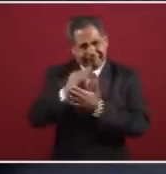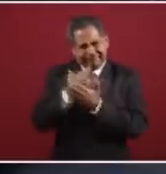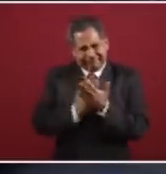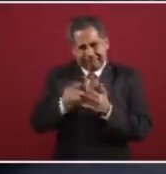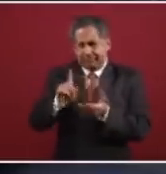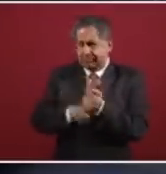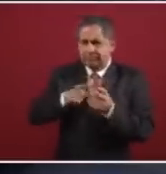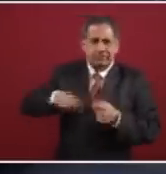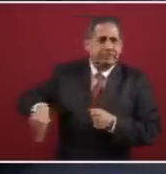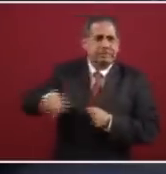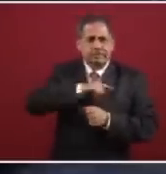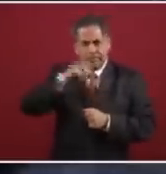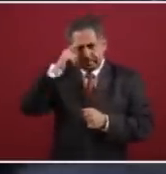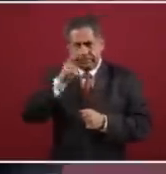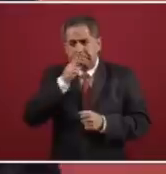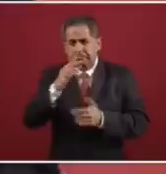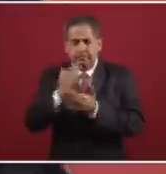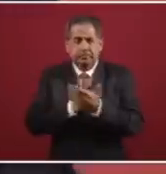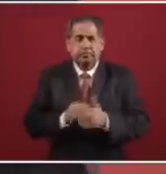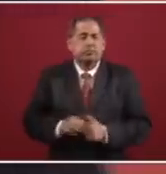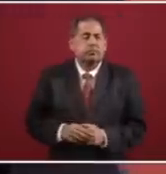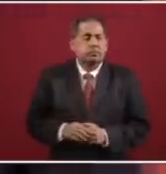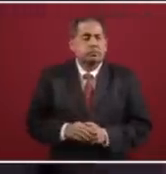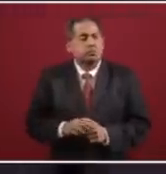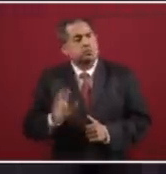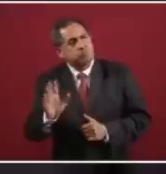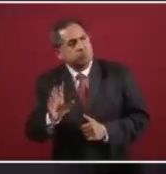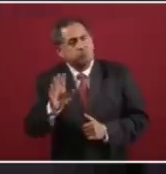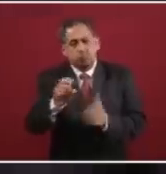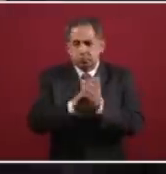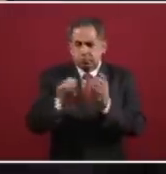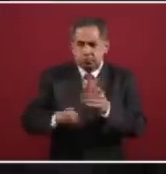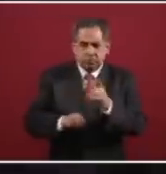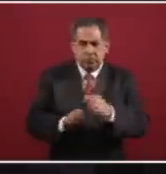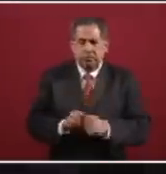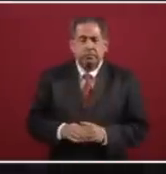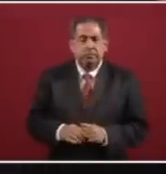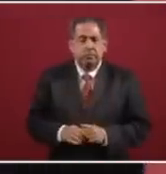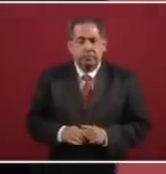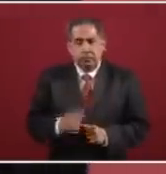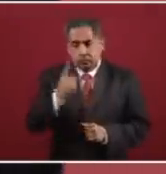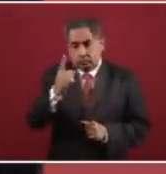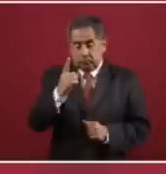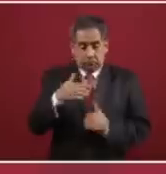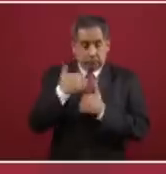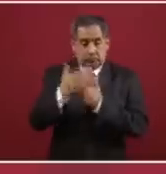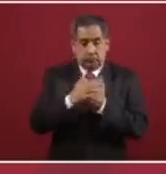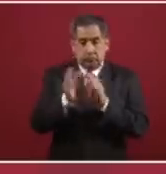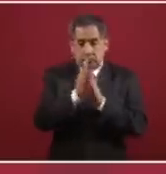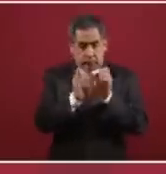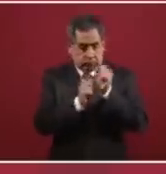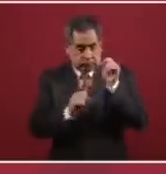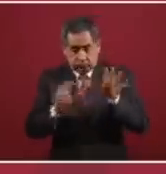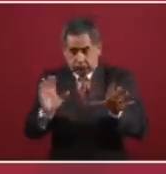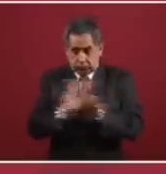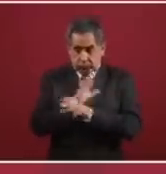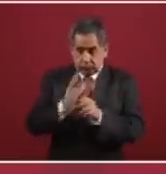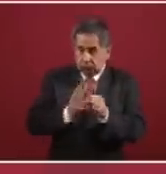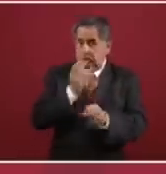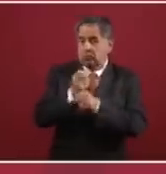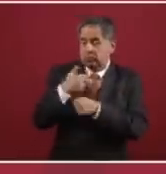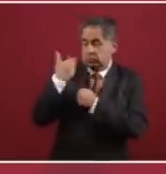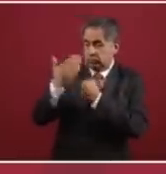en la vida cotidiana de México? Por ejemplo, en este caso, una reforma a la Constitución va a